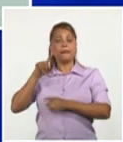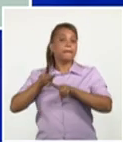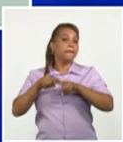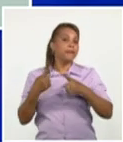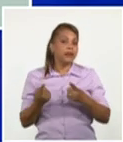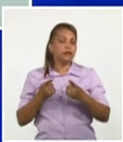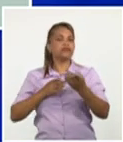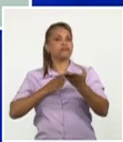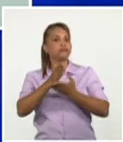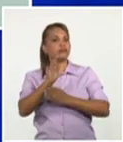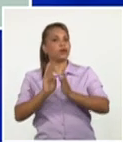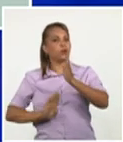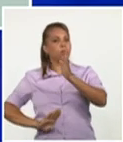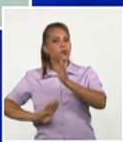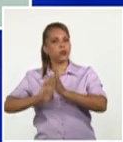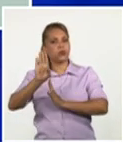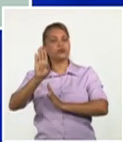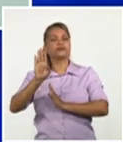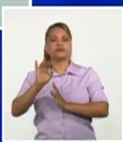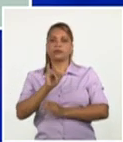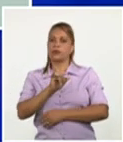cifra extremadamente elevada.